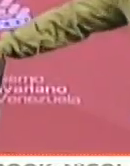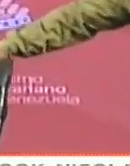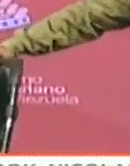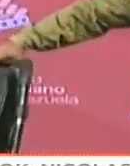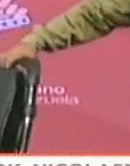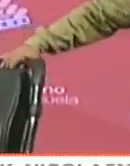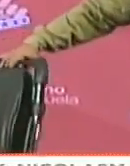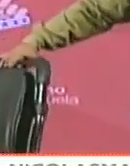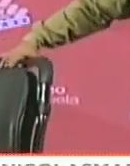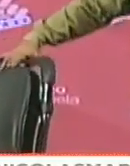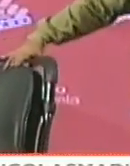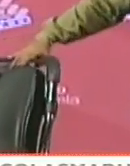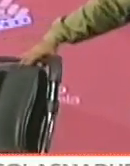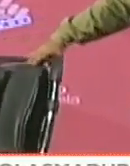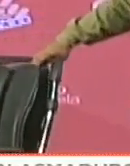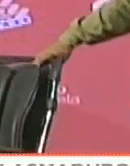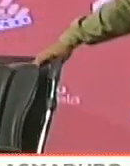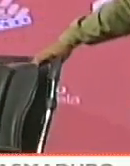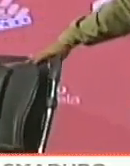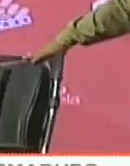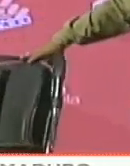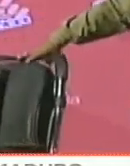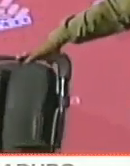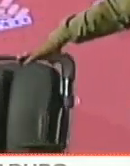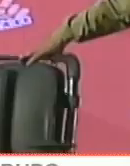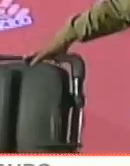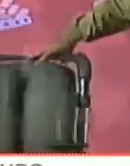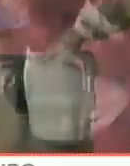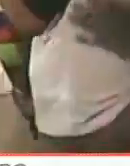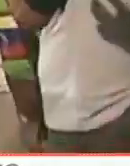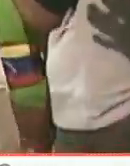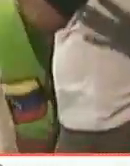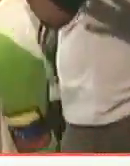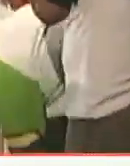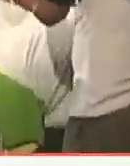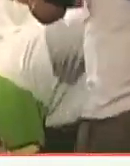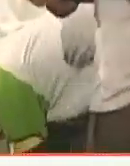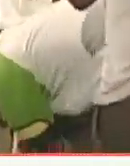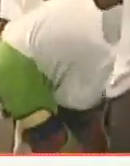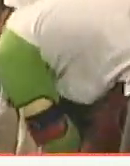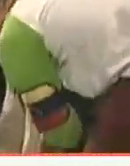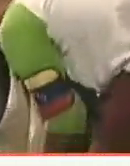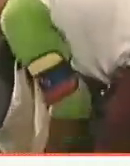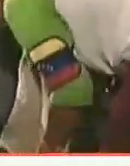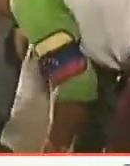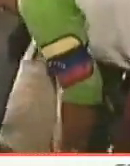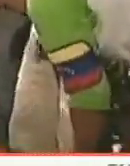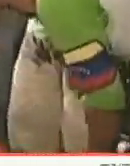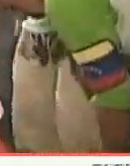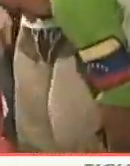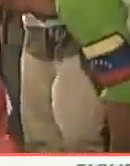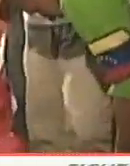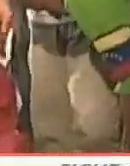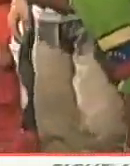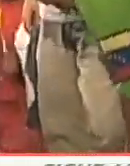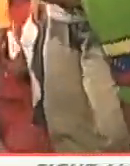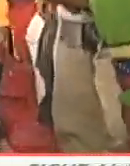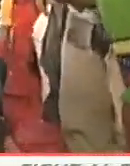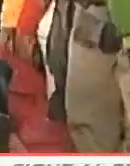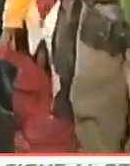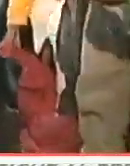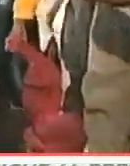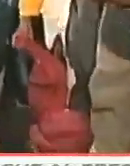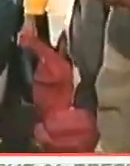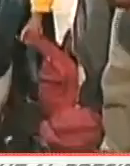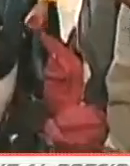¡Somos libres! ¡Y una patria soberana! Somos la sangre libre, somos la fuerza que no